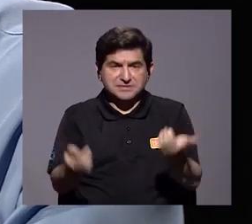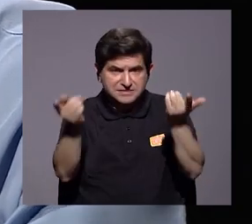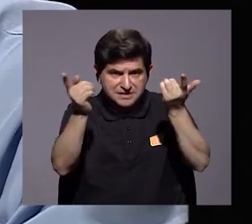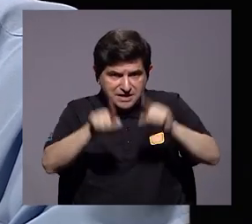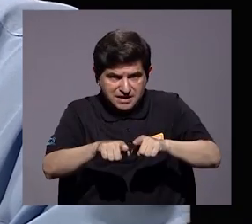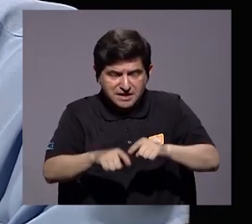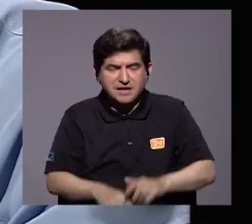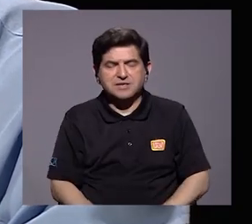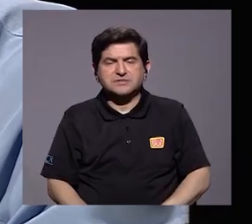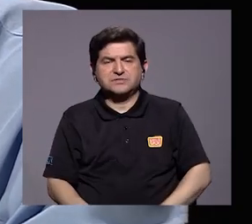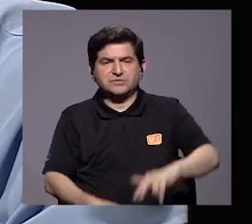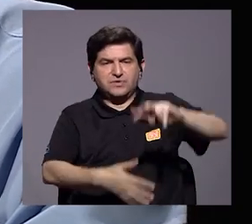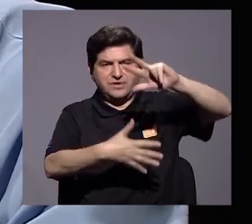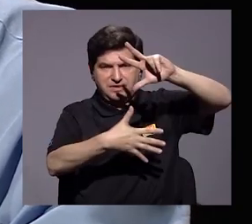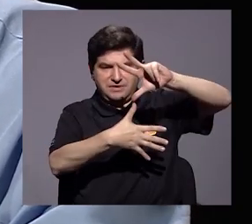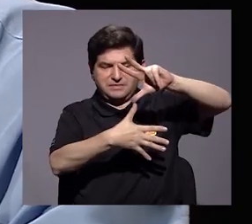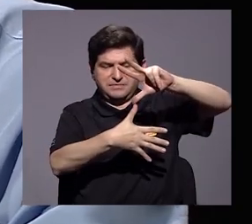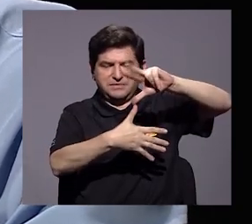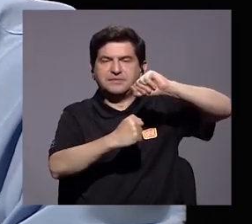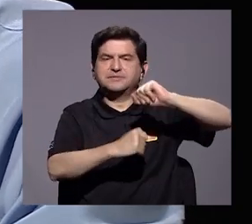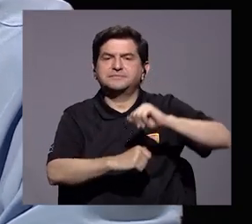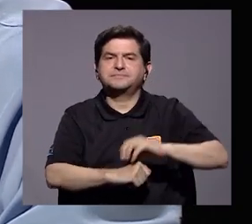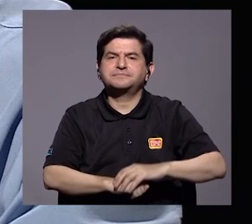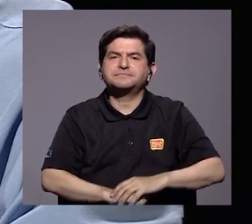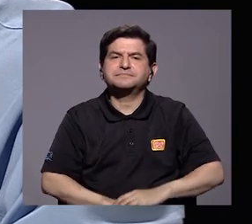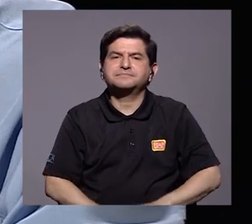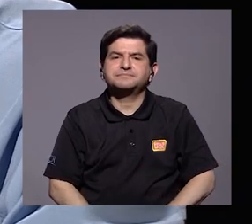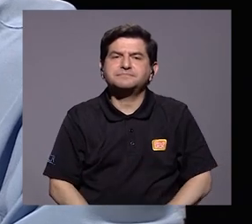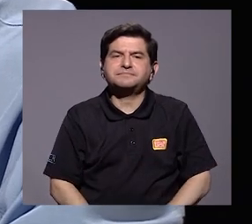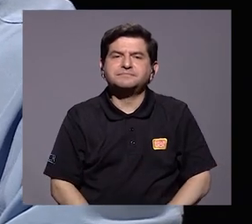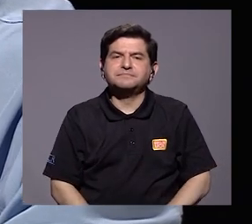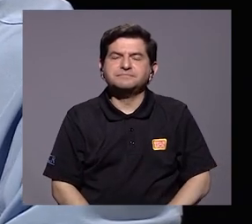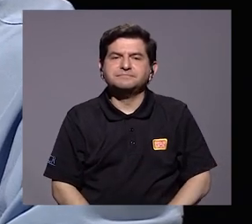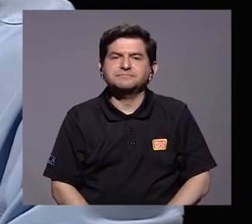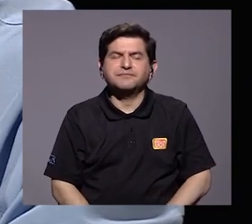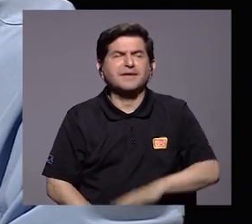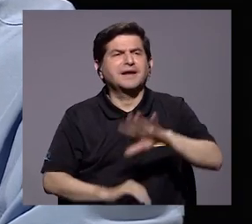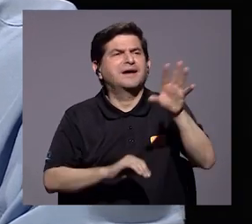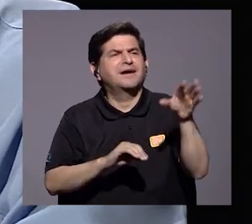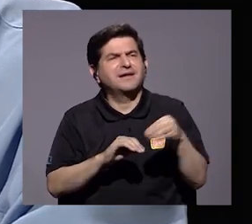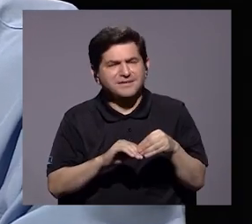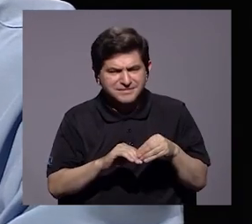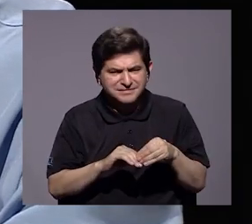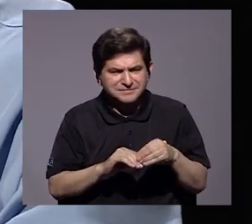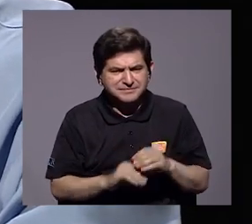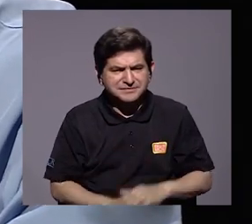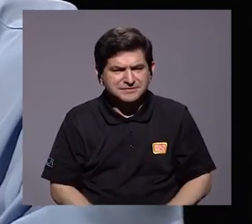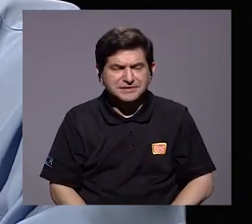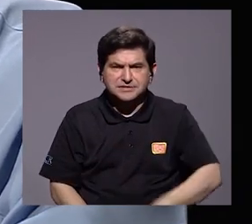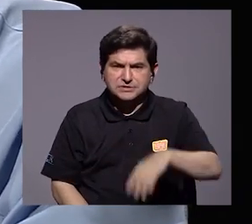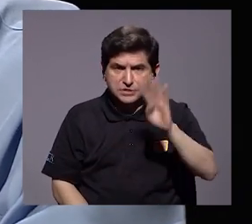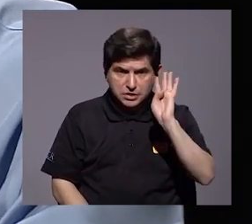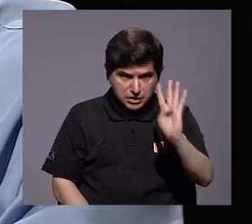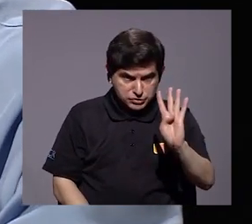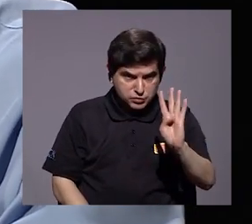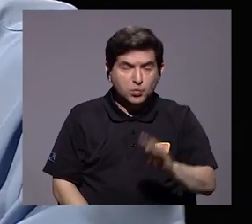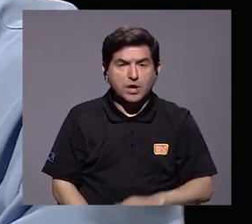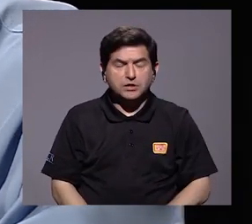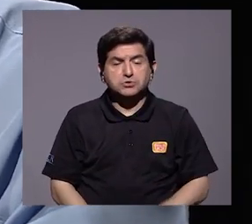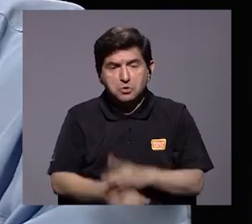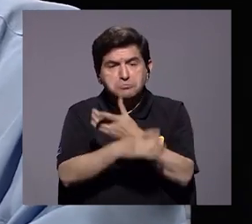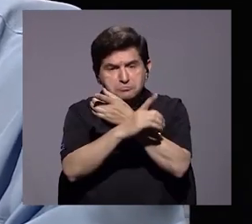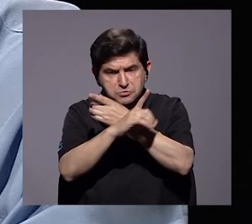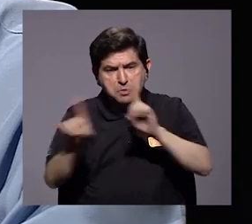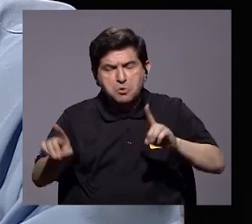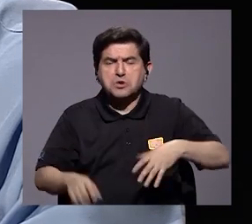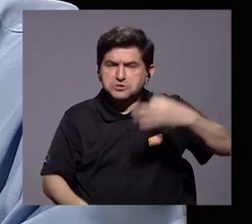cuatro de las economías más dinámicas de américa latina- verdad y además que son las cuatro son